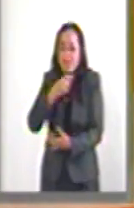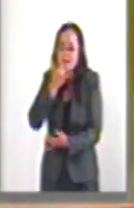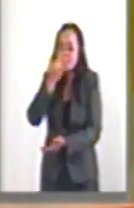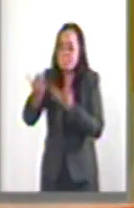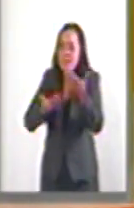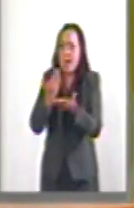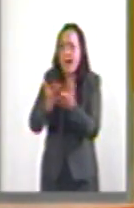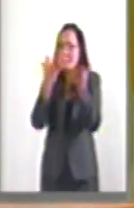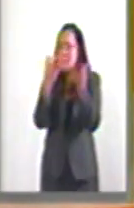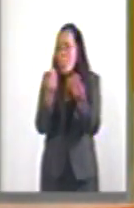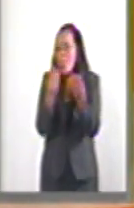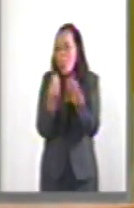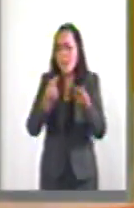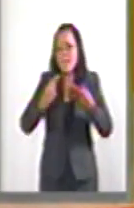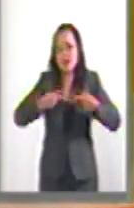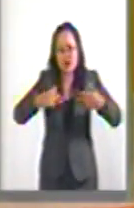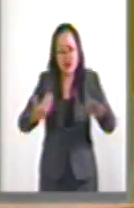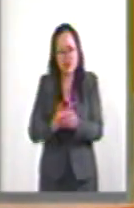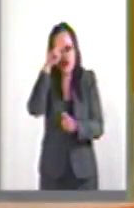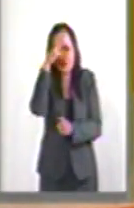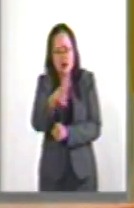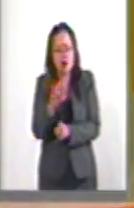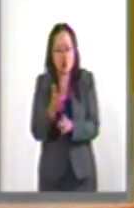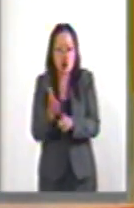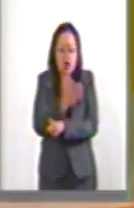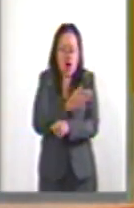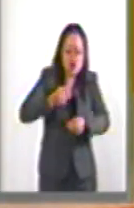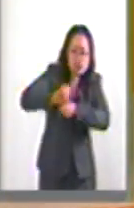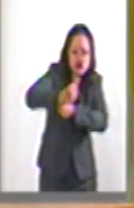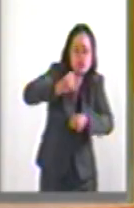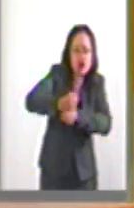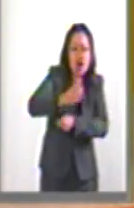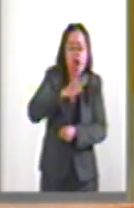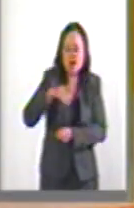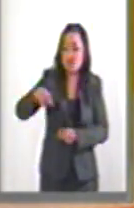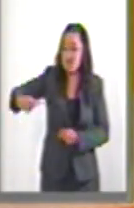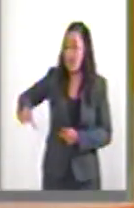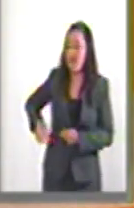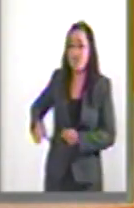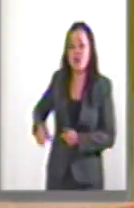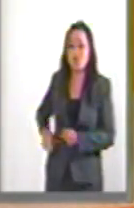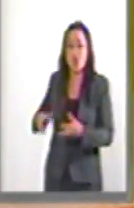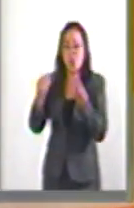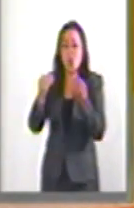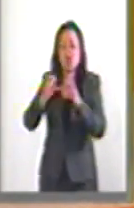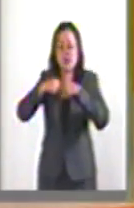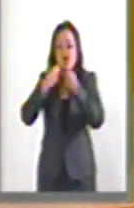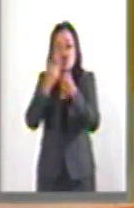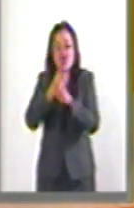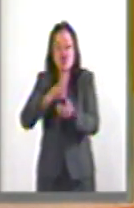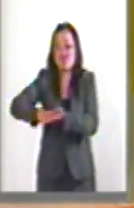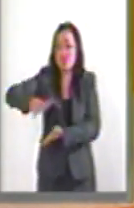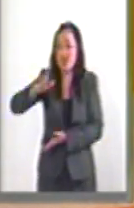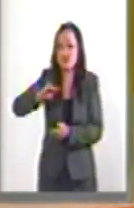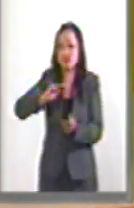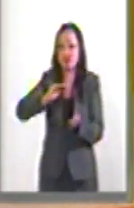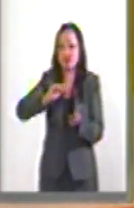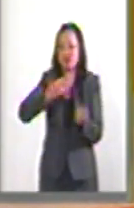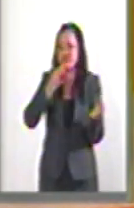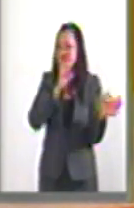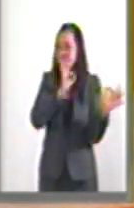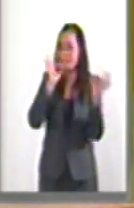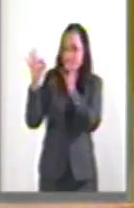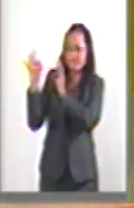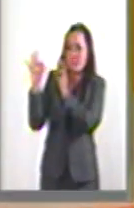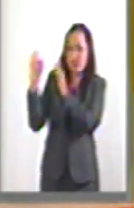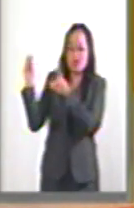tantos mexicanos que mientras eran torturados, el gobierno y gran parte de la sociedad volteábamos a otro